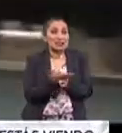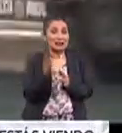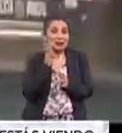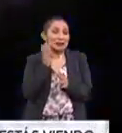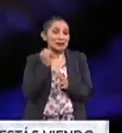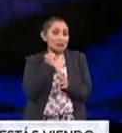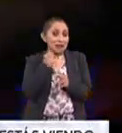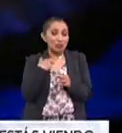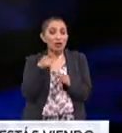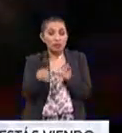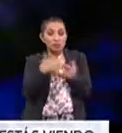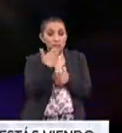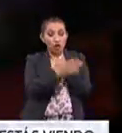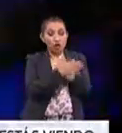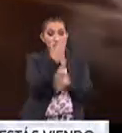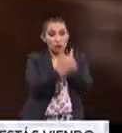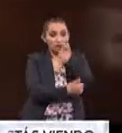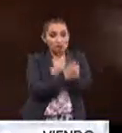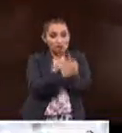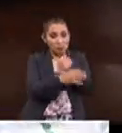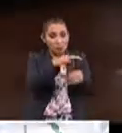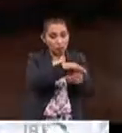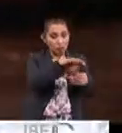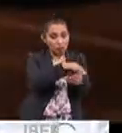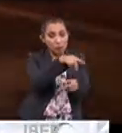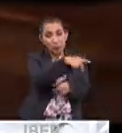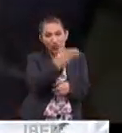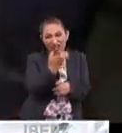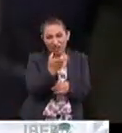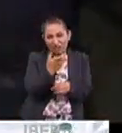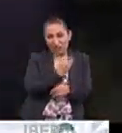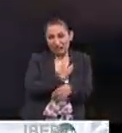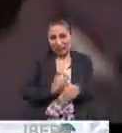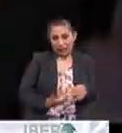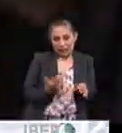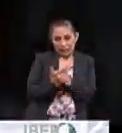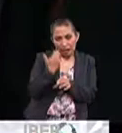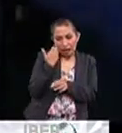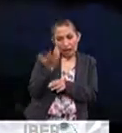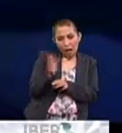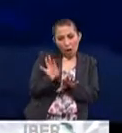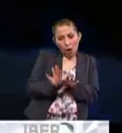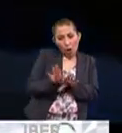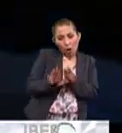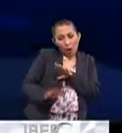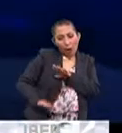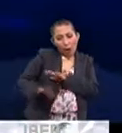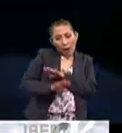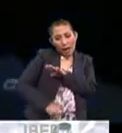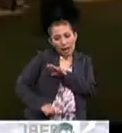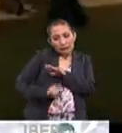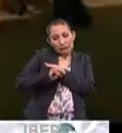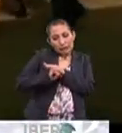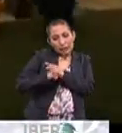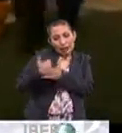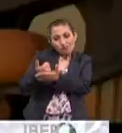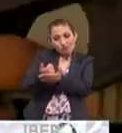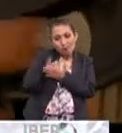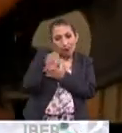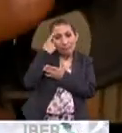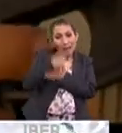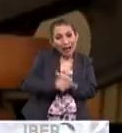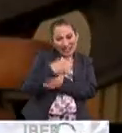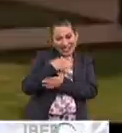Senadores. Es evidente que esta medida del presidente de los Estados Unidos busca consolidar la base electoral que lo llevó a